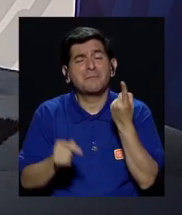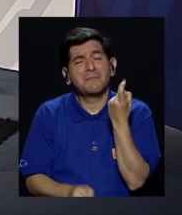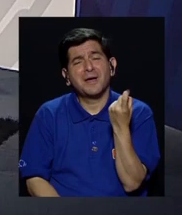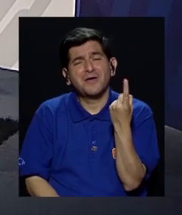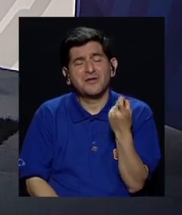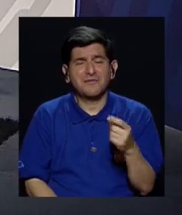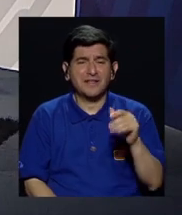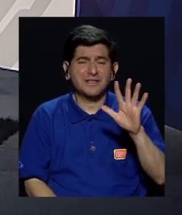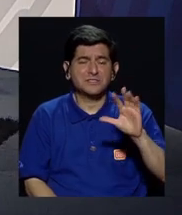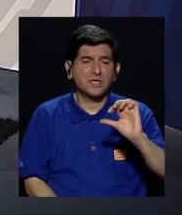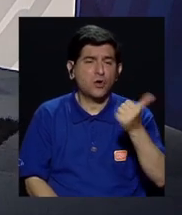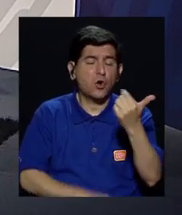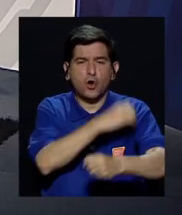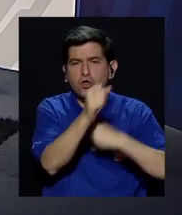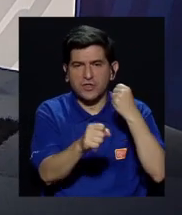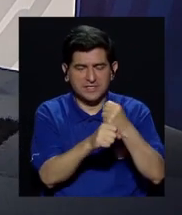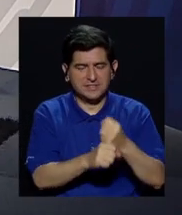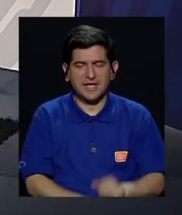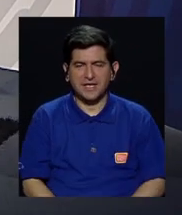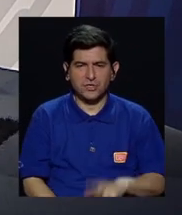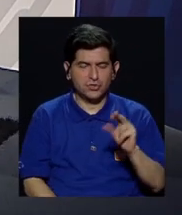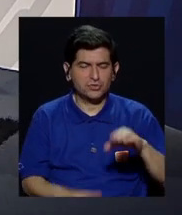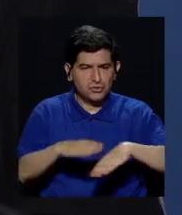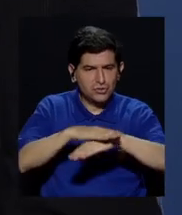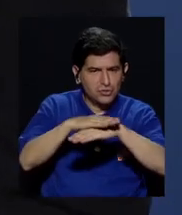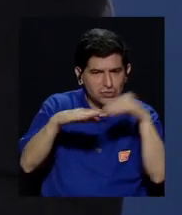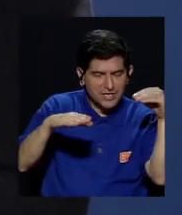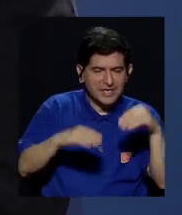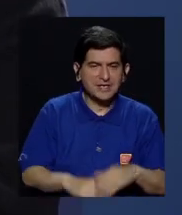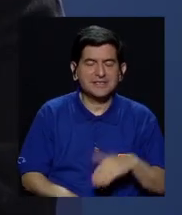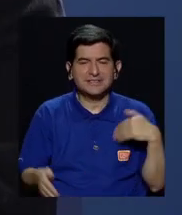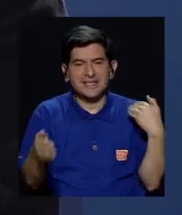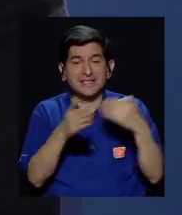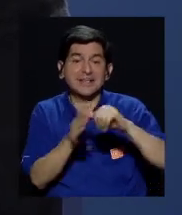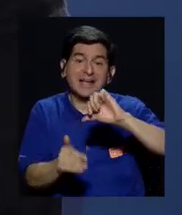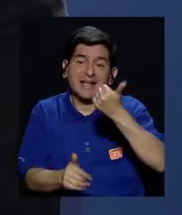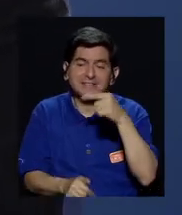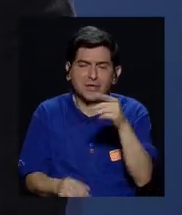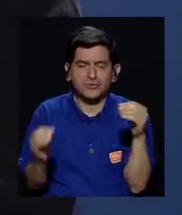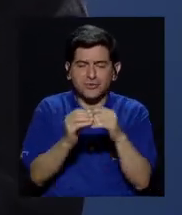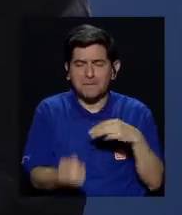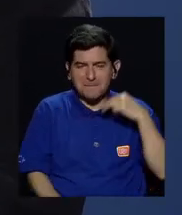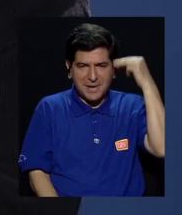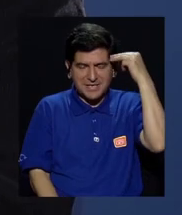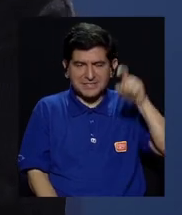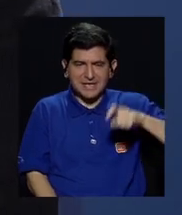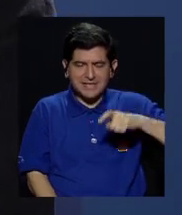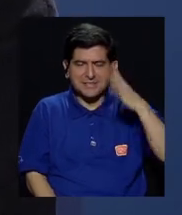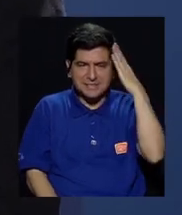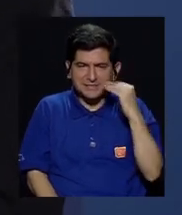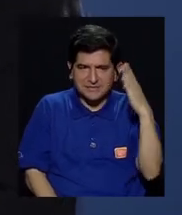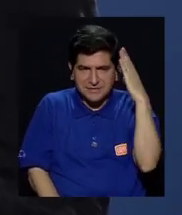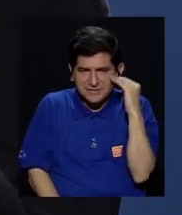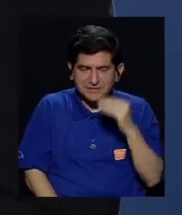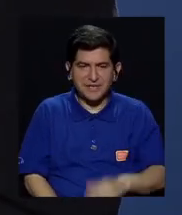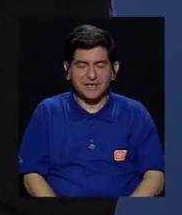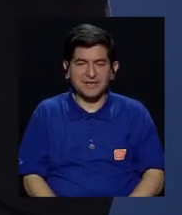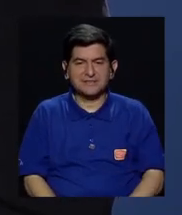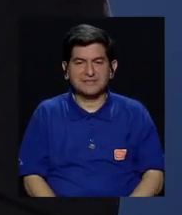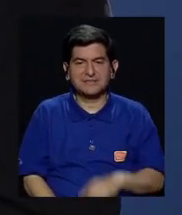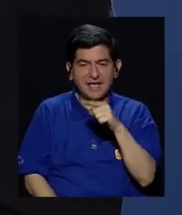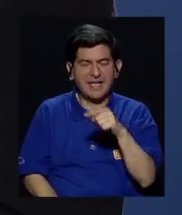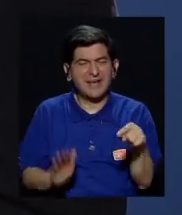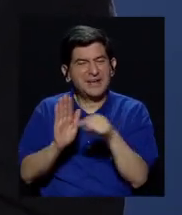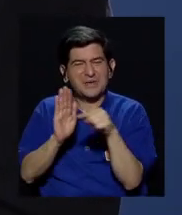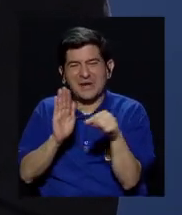le hacen falta unos 5 ó 10 añitos más para no salirse del sector que lo aprecie y acercarse al otro que es más maduro que requiere más experiencia y el hándicap